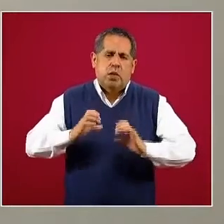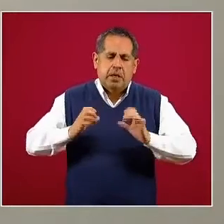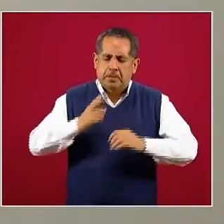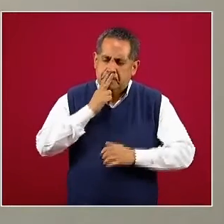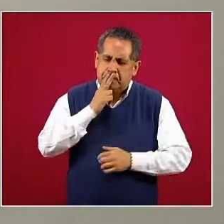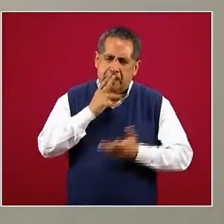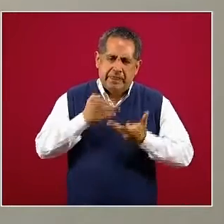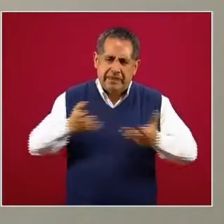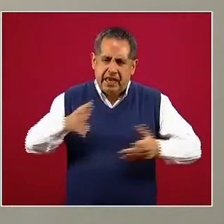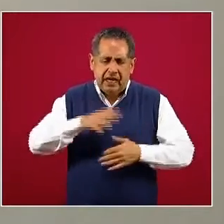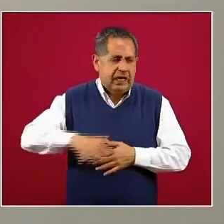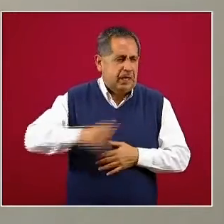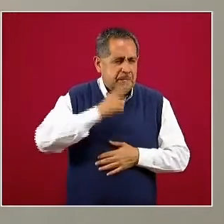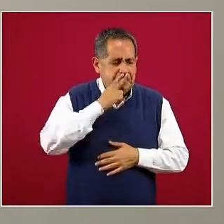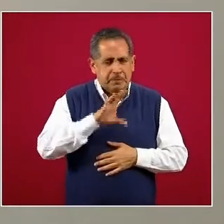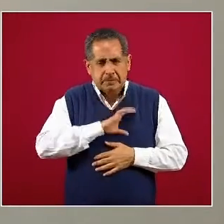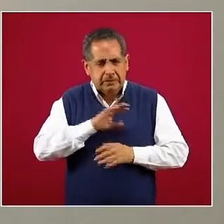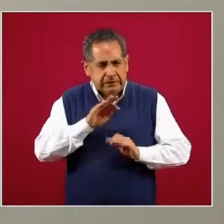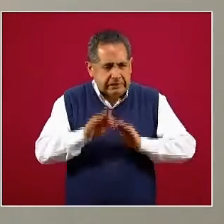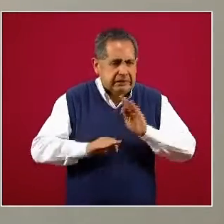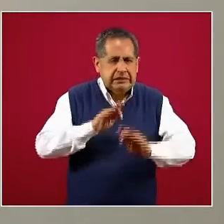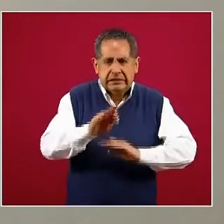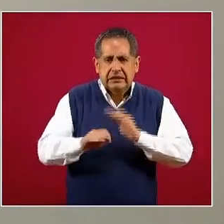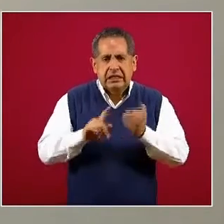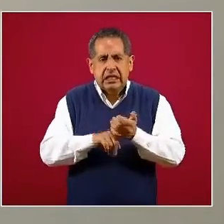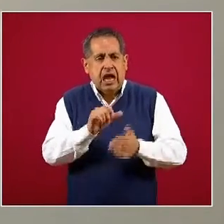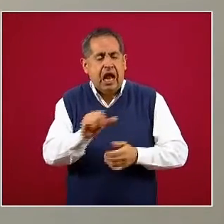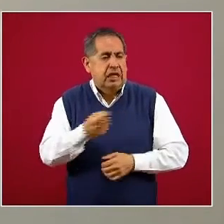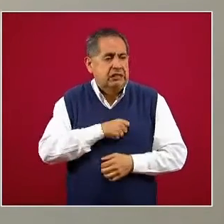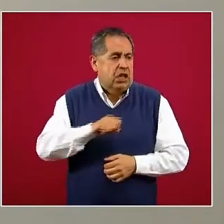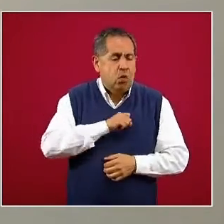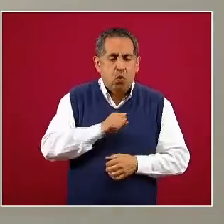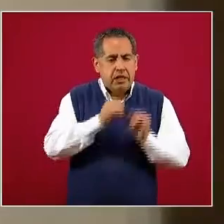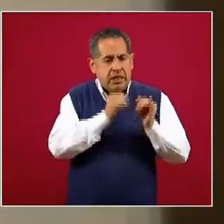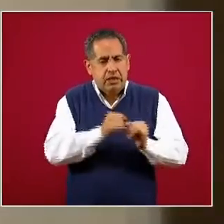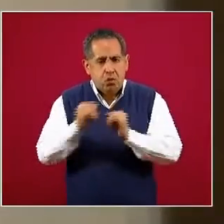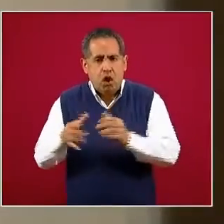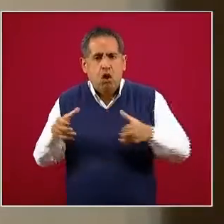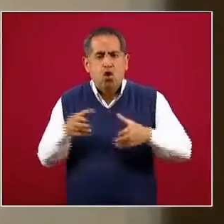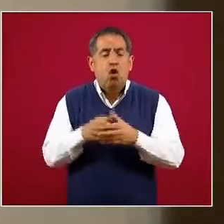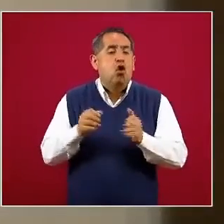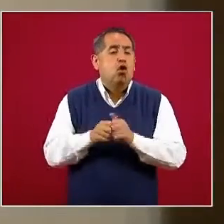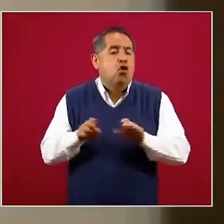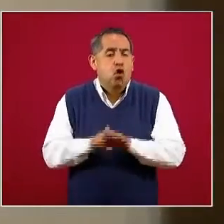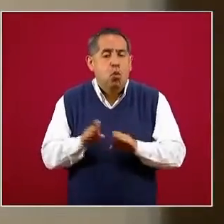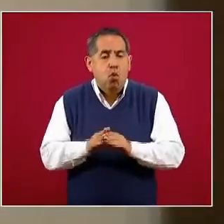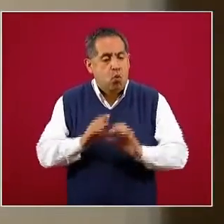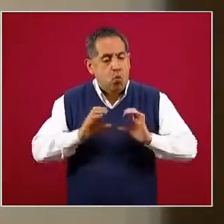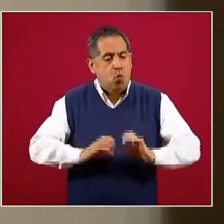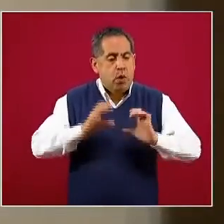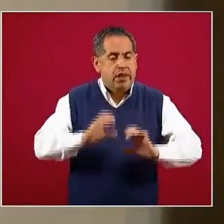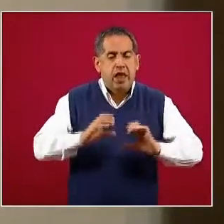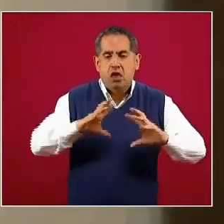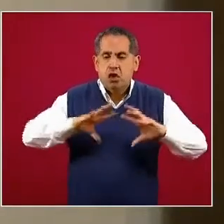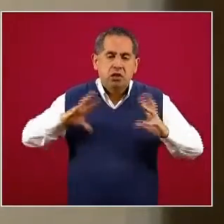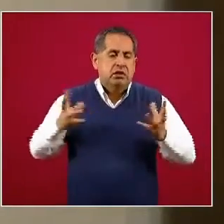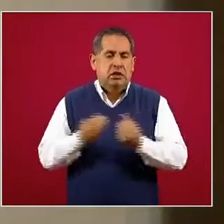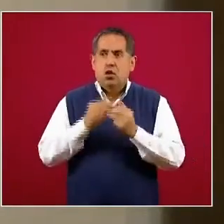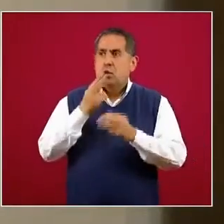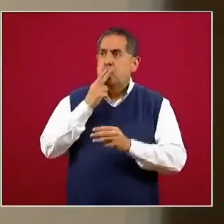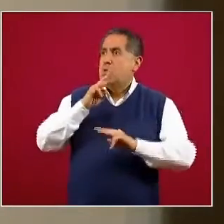125,834 productores de granos básicos para apoyar su esfuerzo productivo con apoyo económico para la adquisición